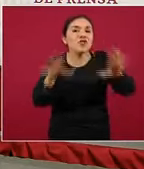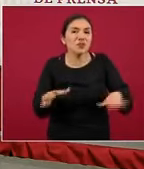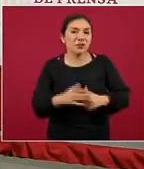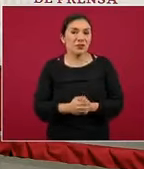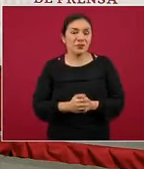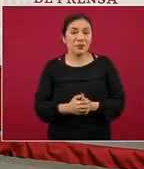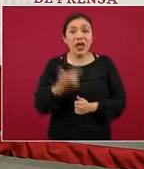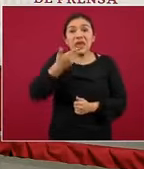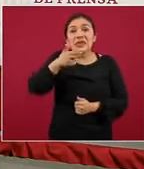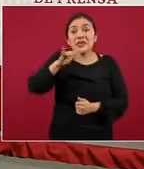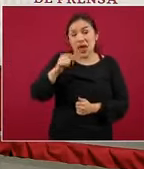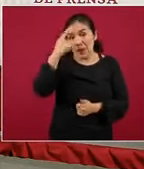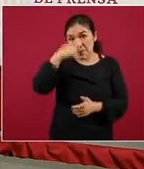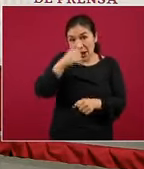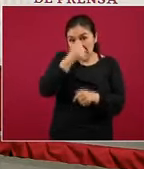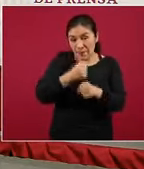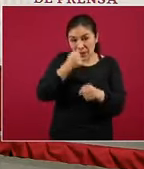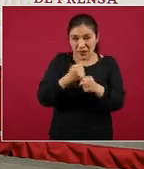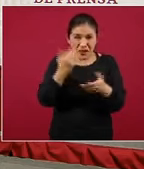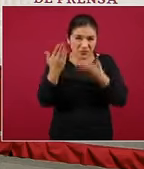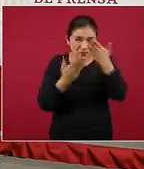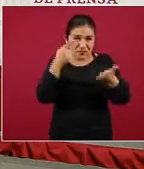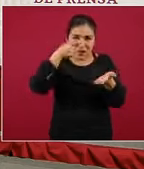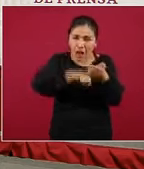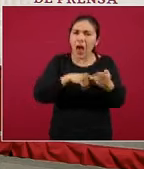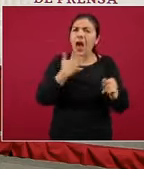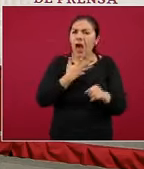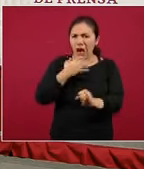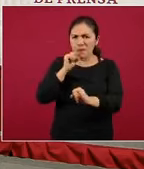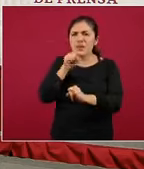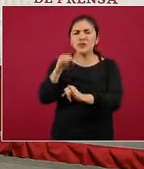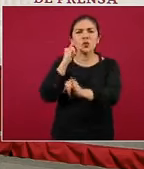de práctica clínica también está en el sitio